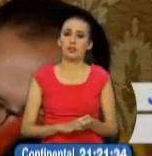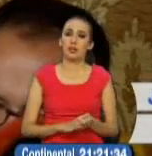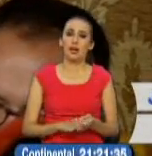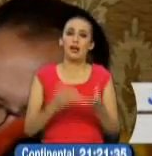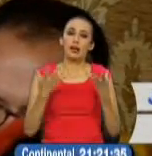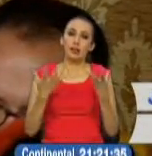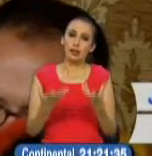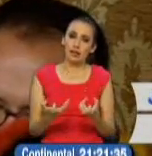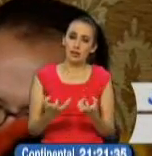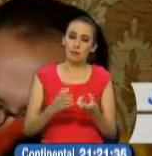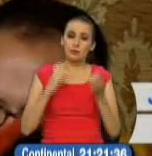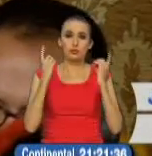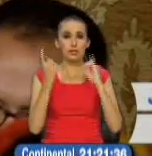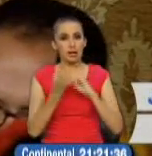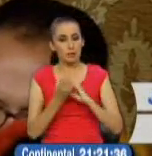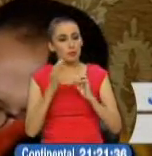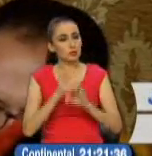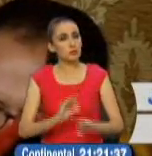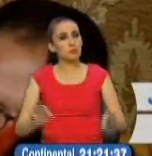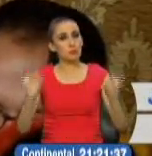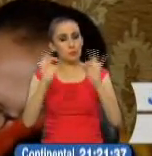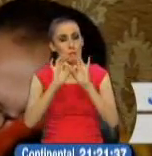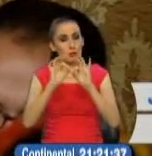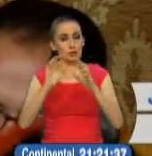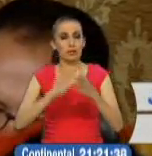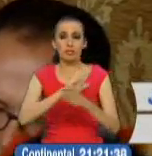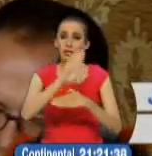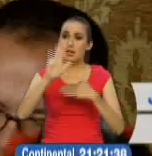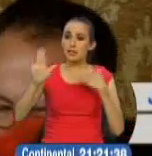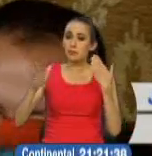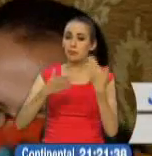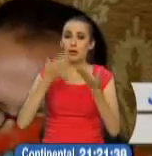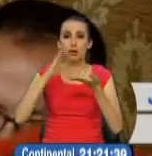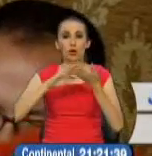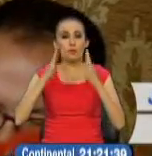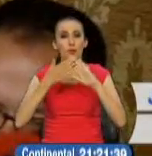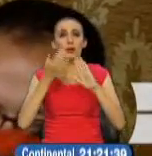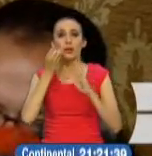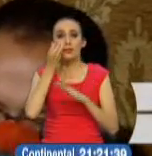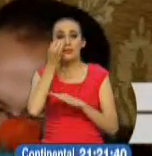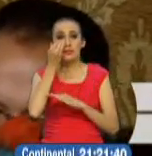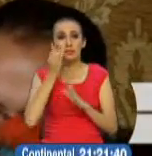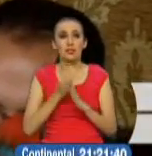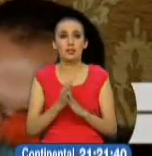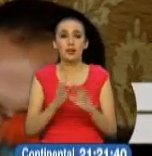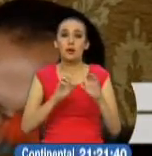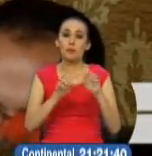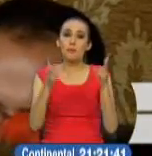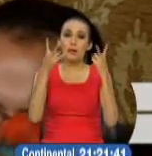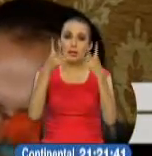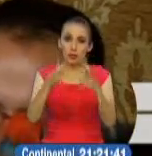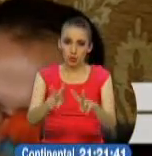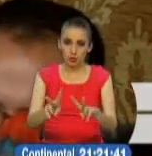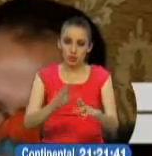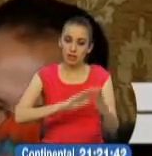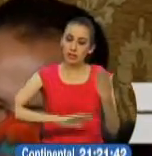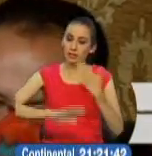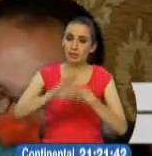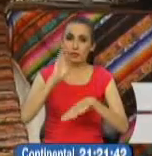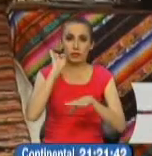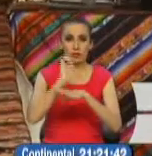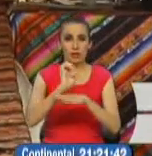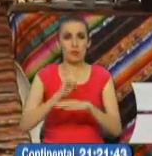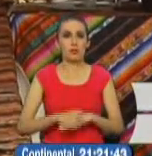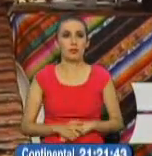querer hacer cambios importantes en bien de los pueblos indígenas, pero también en bien de todo el pueblo